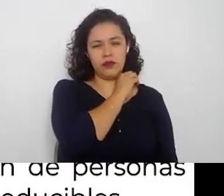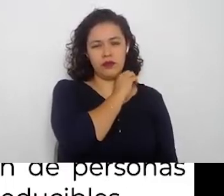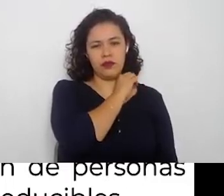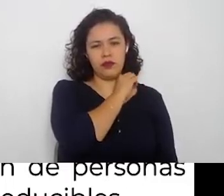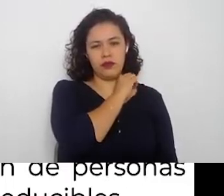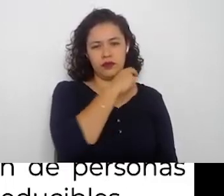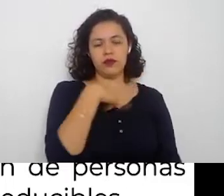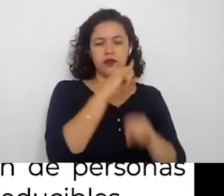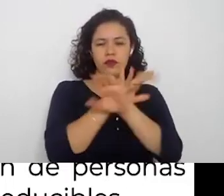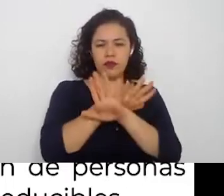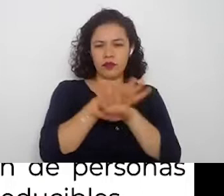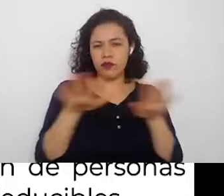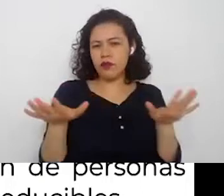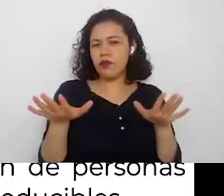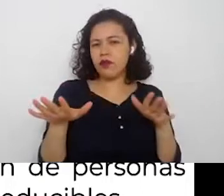ir